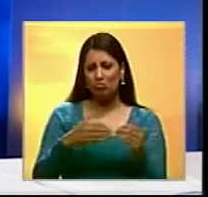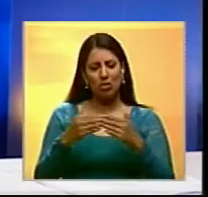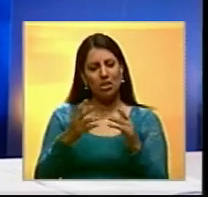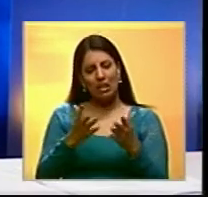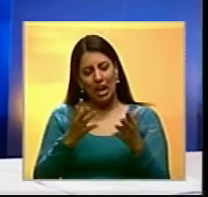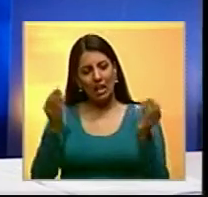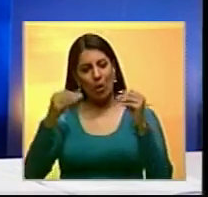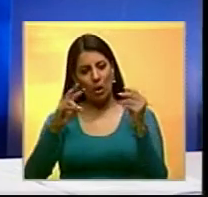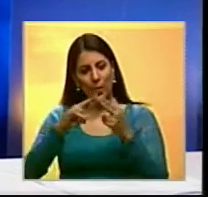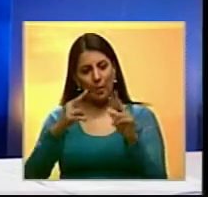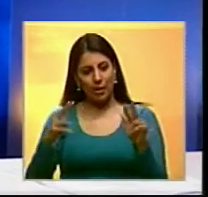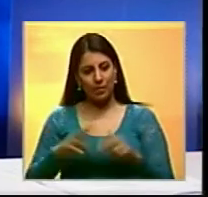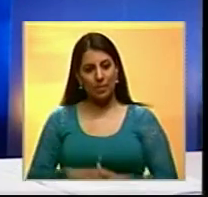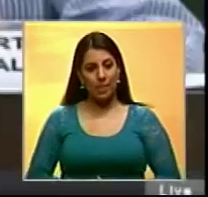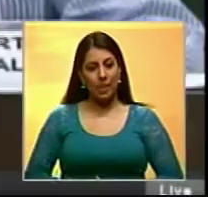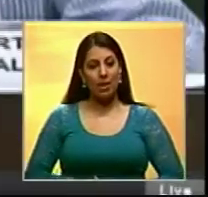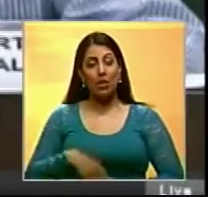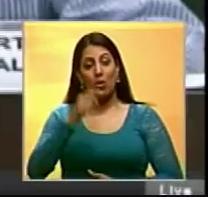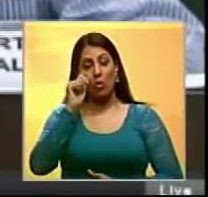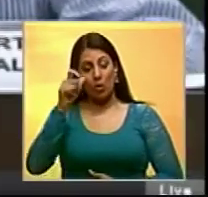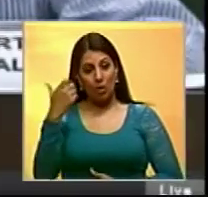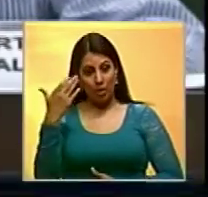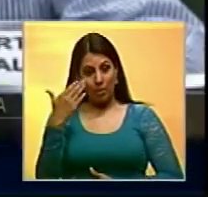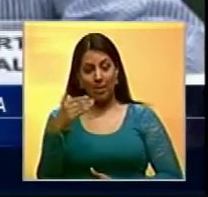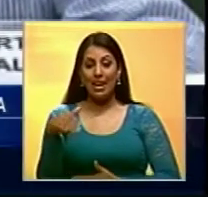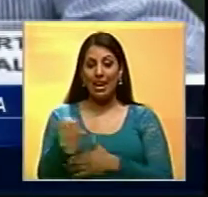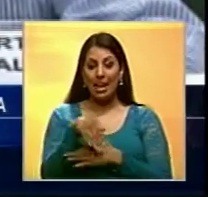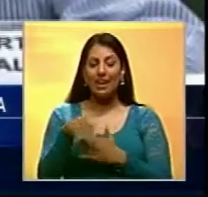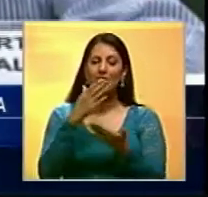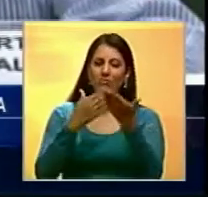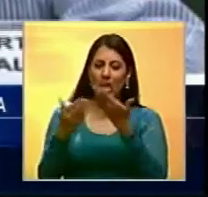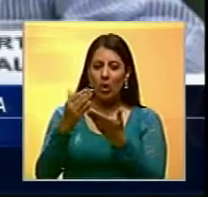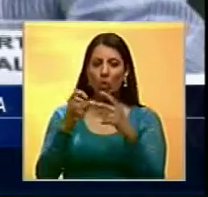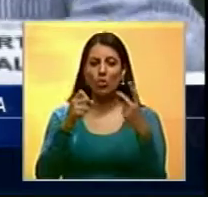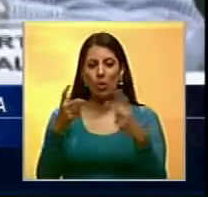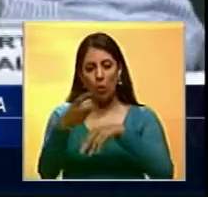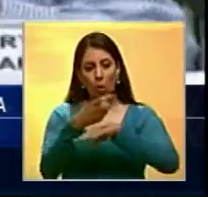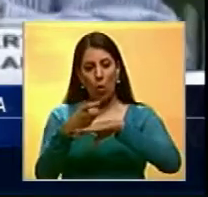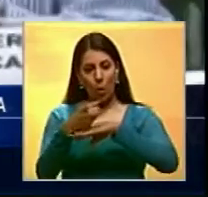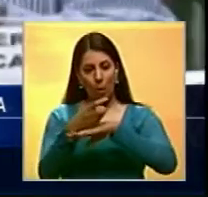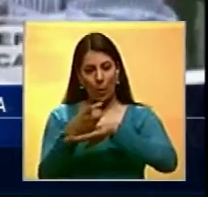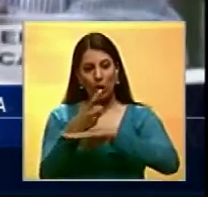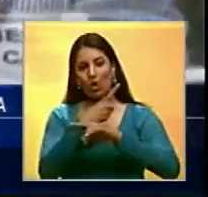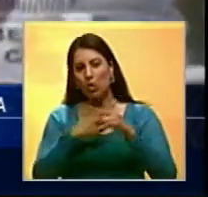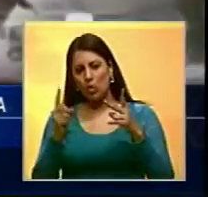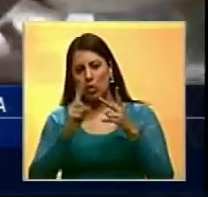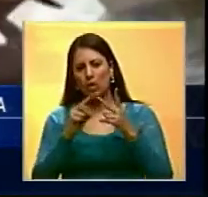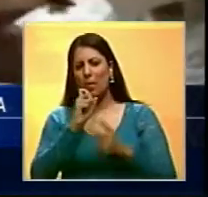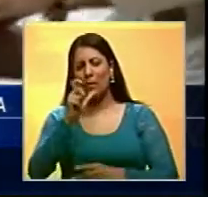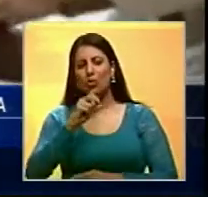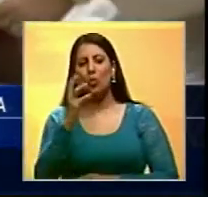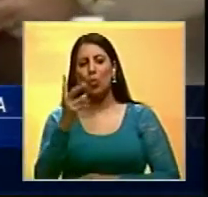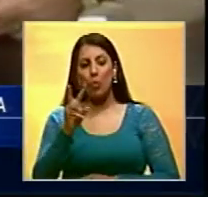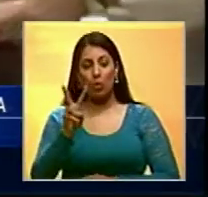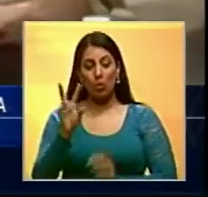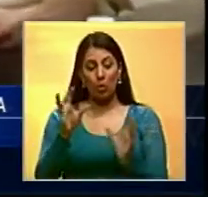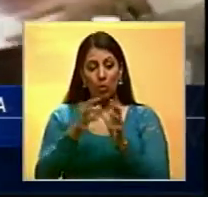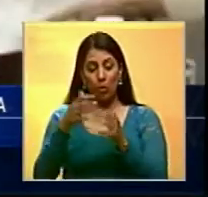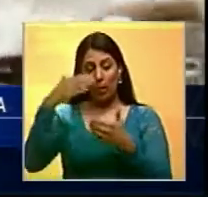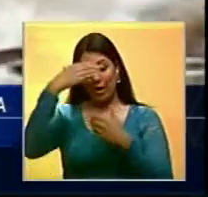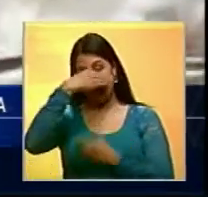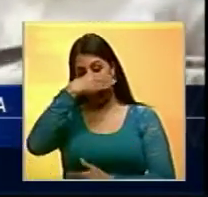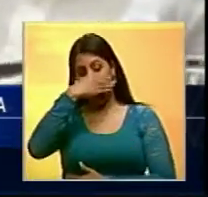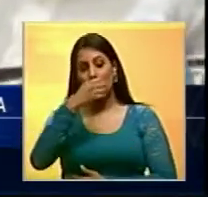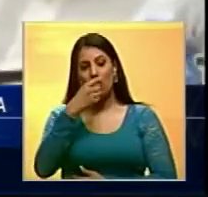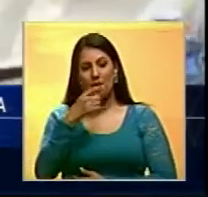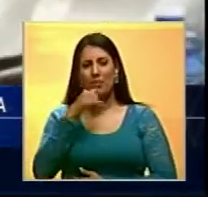del pasado 2 de octubre. Umbrero de la Calle, negociador por el gobierno, e Iván Márquez, número 2 del grupo guerrillero,